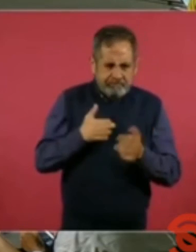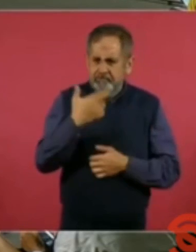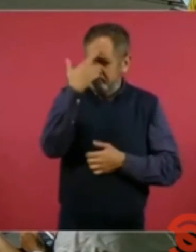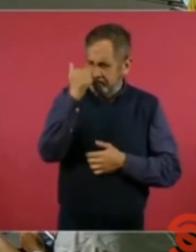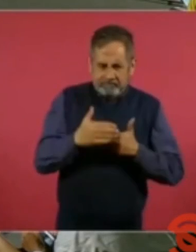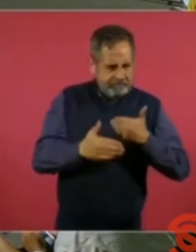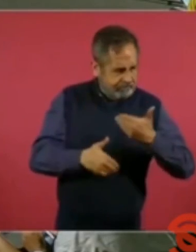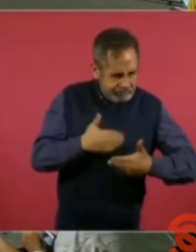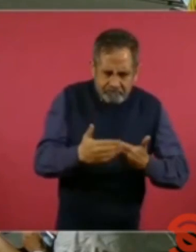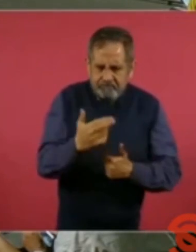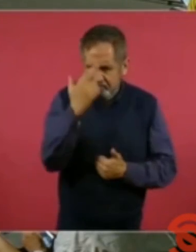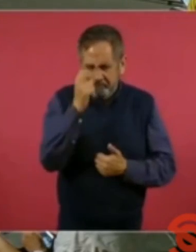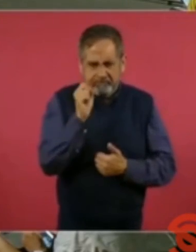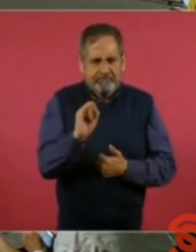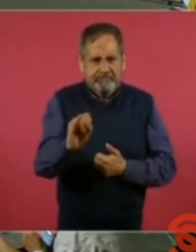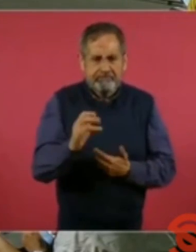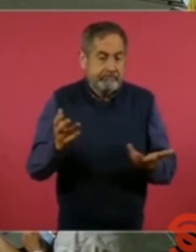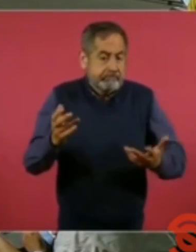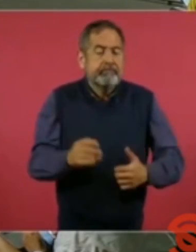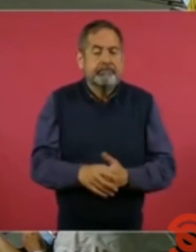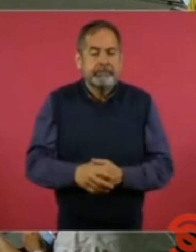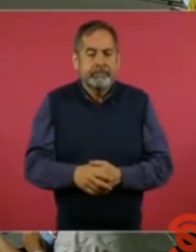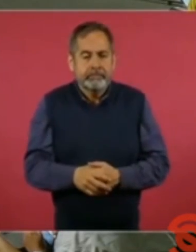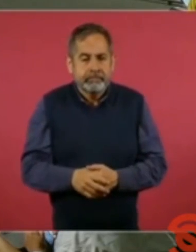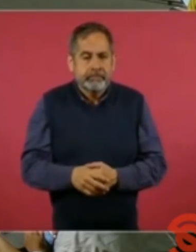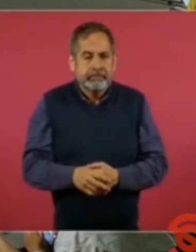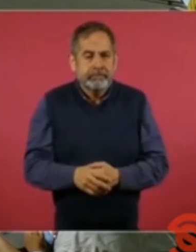política sobre pragmatismo.